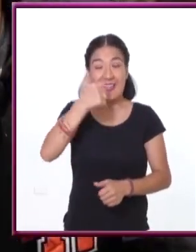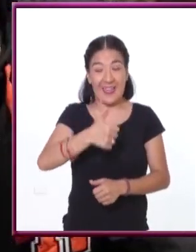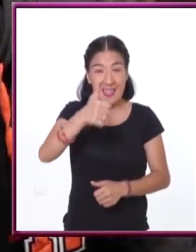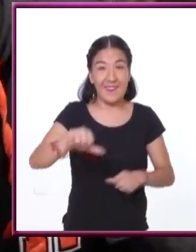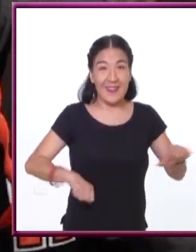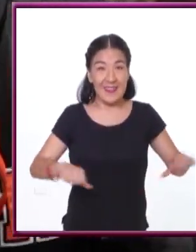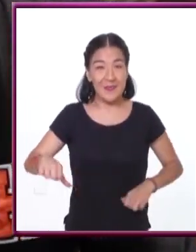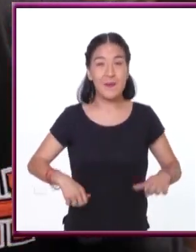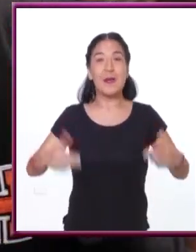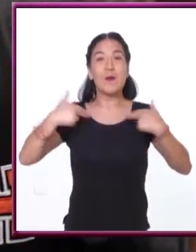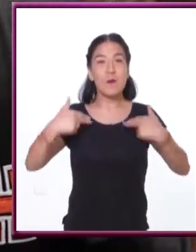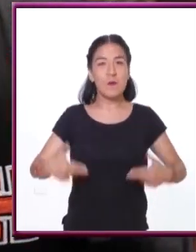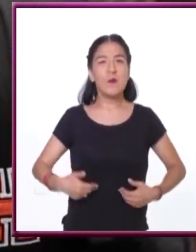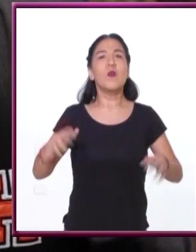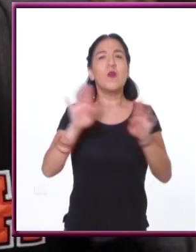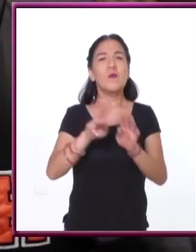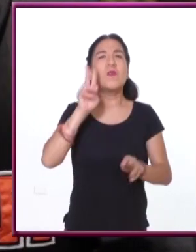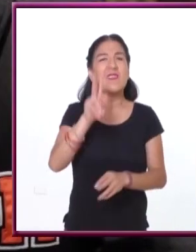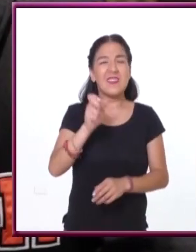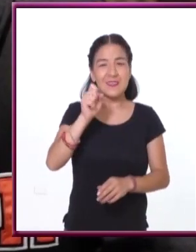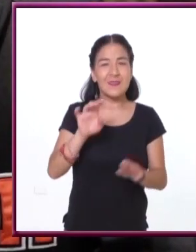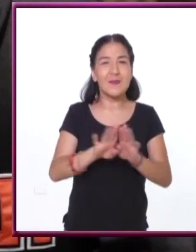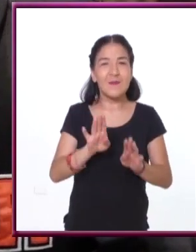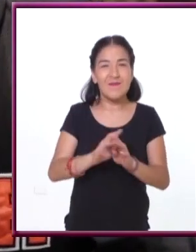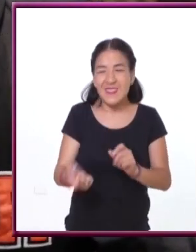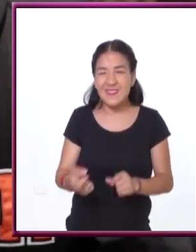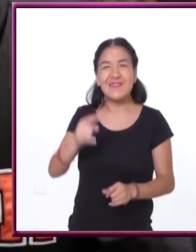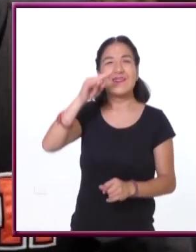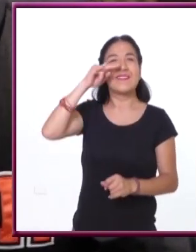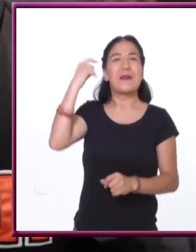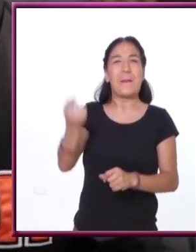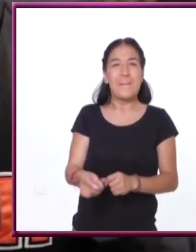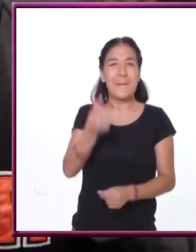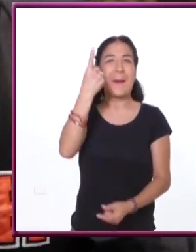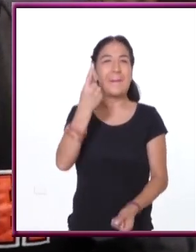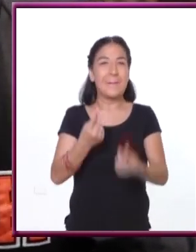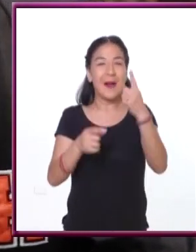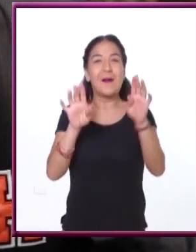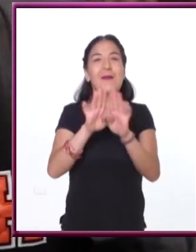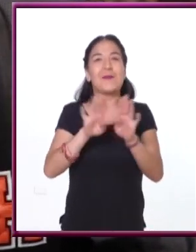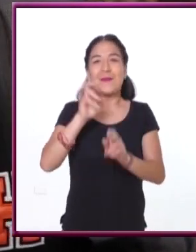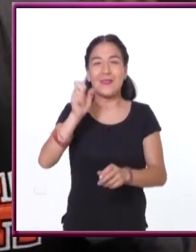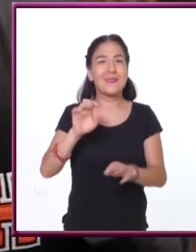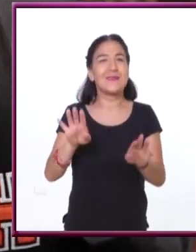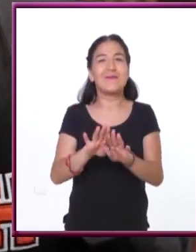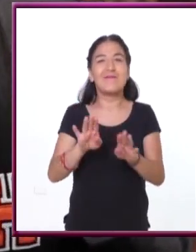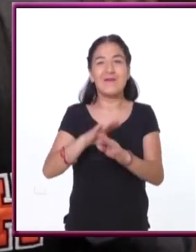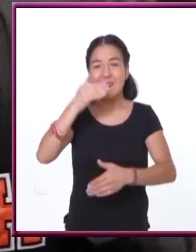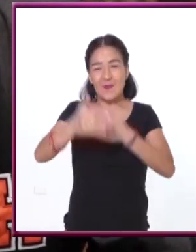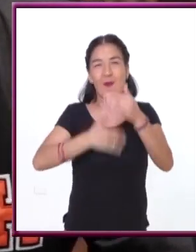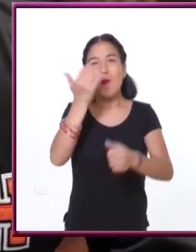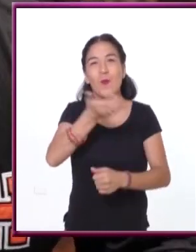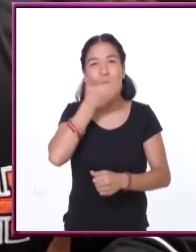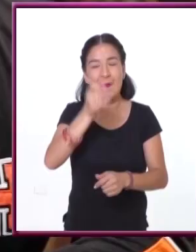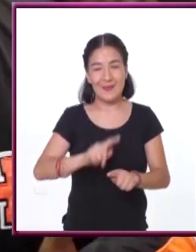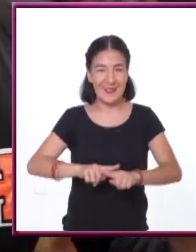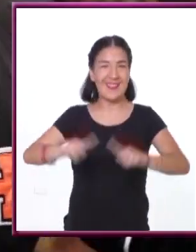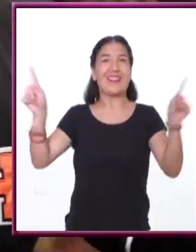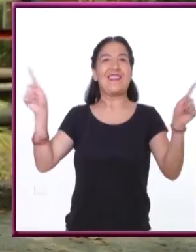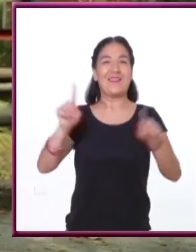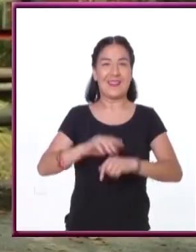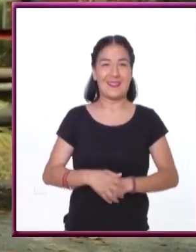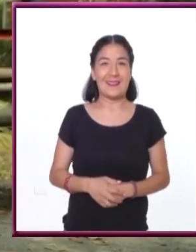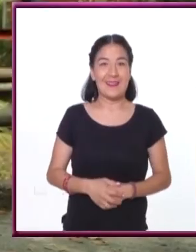actividad humana aparecen de vez en cuando estos personajes extraordinarios que rompen todo lo establecido, cambiando las cosas para